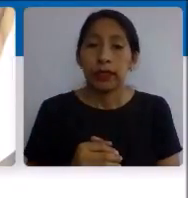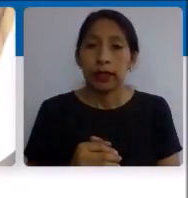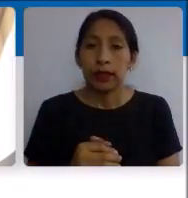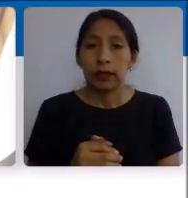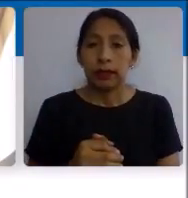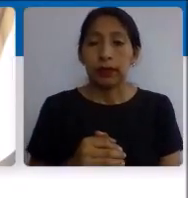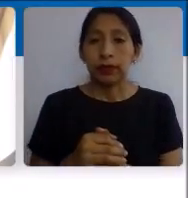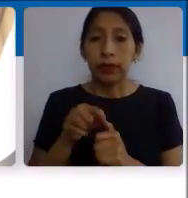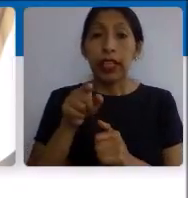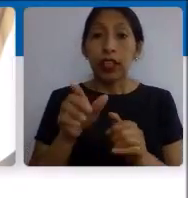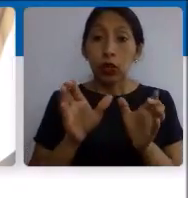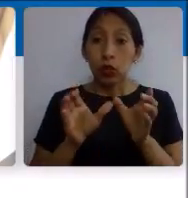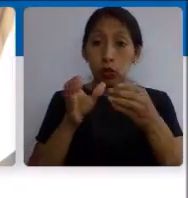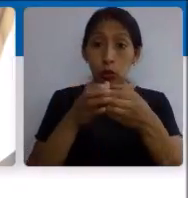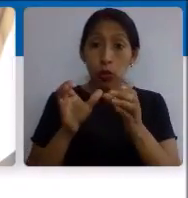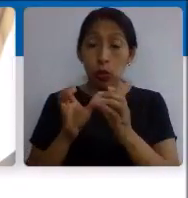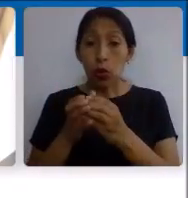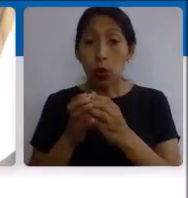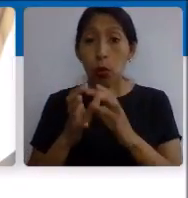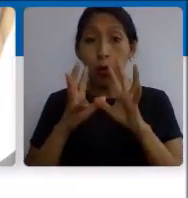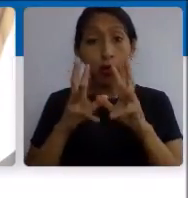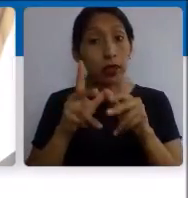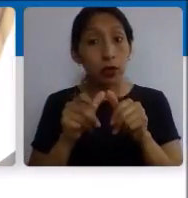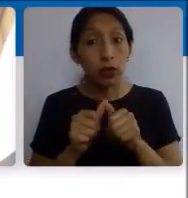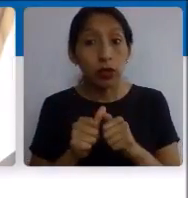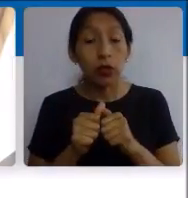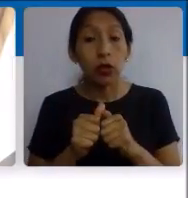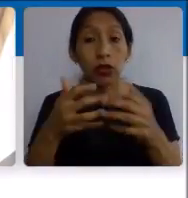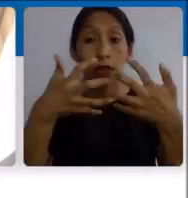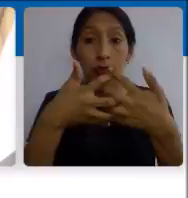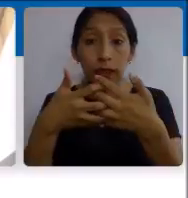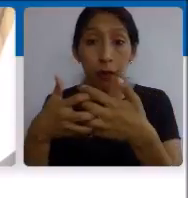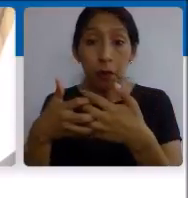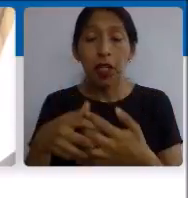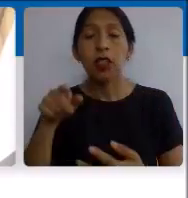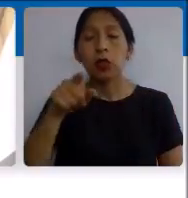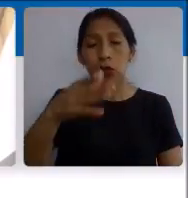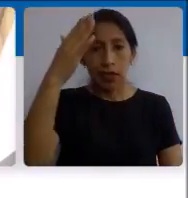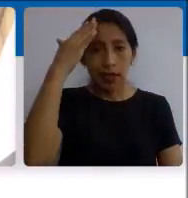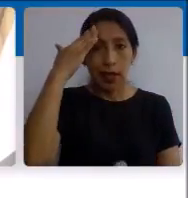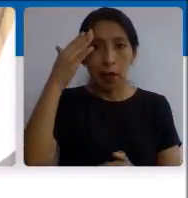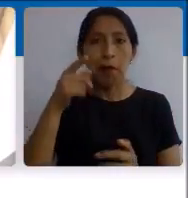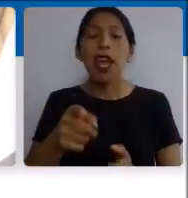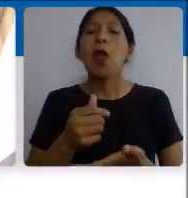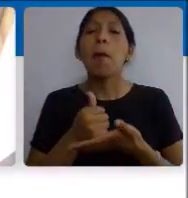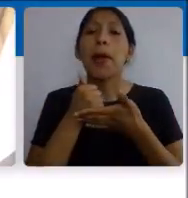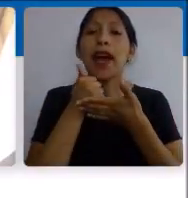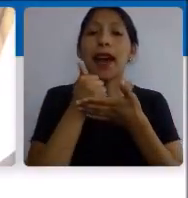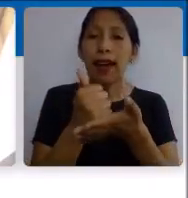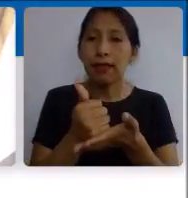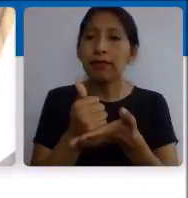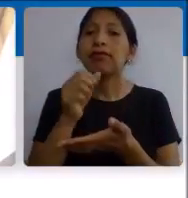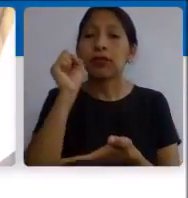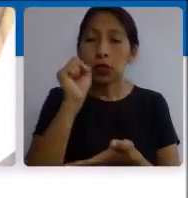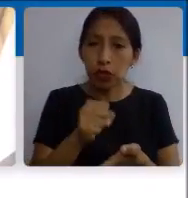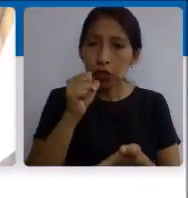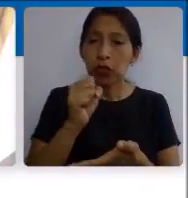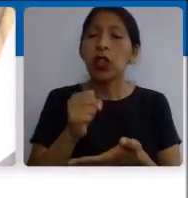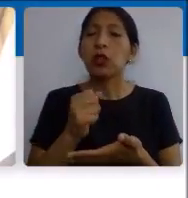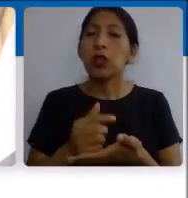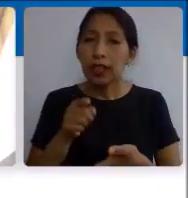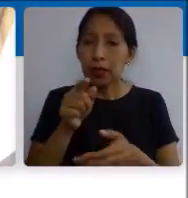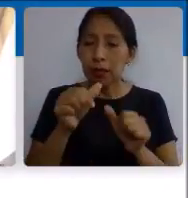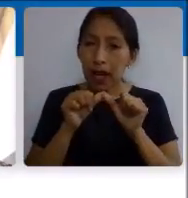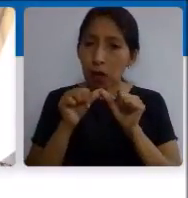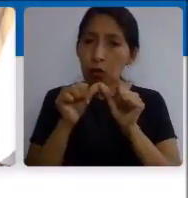en estos gremios, en estas asociaciones, en estas empresas, pues ten por seguro que ellos van a seguir contratando, van a seguir utilizando